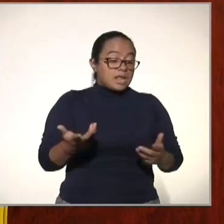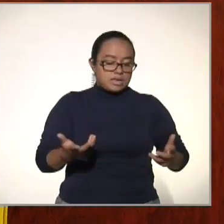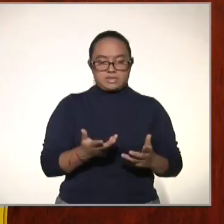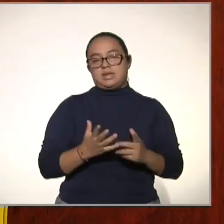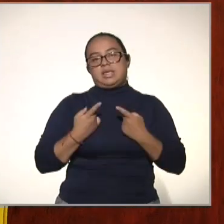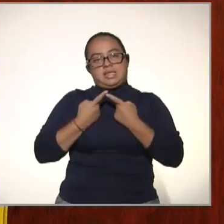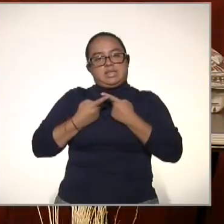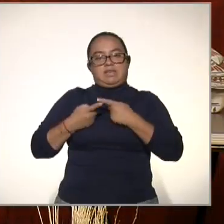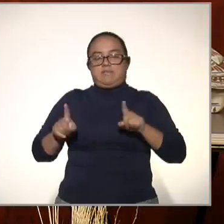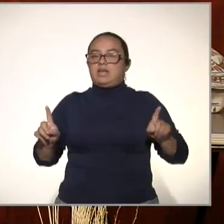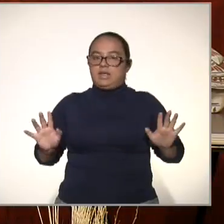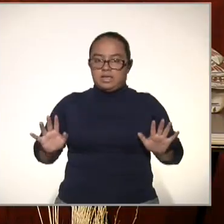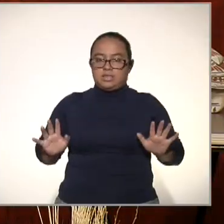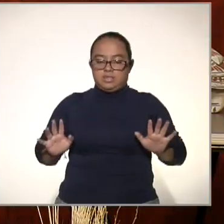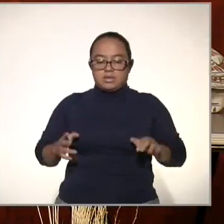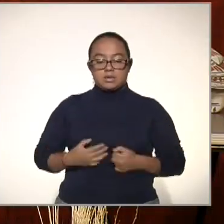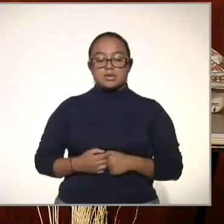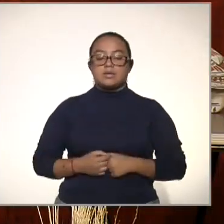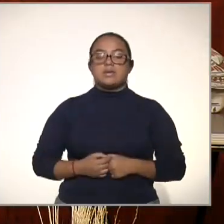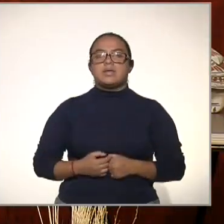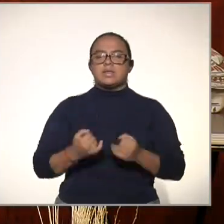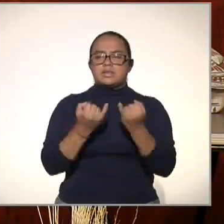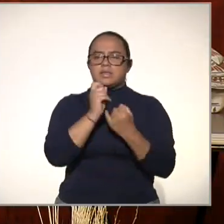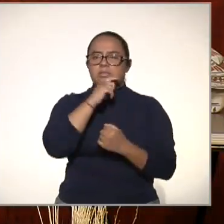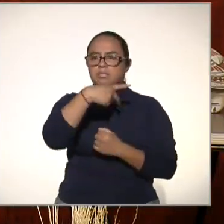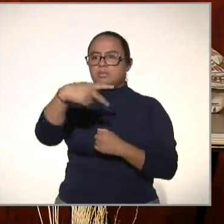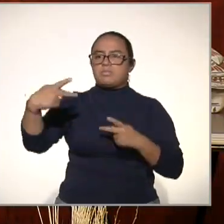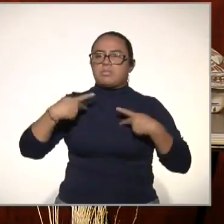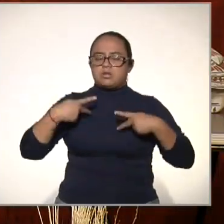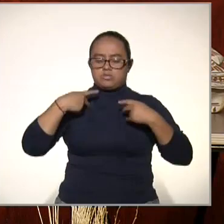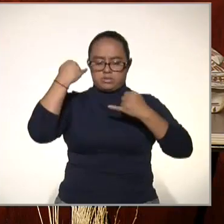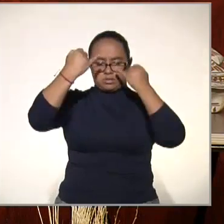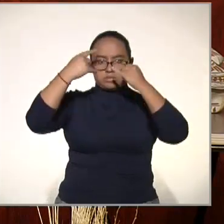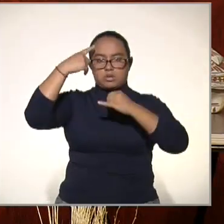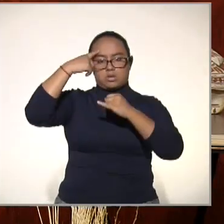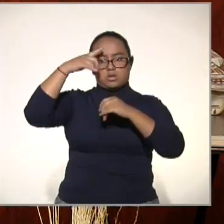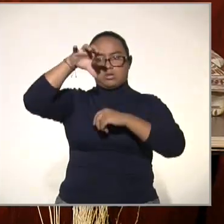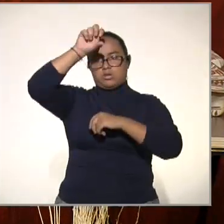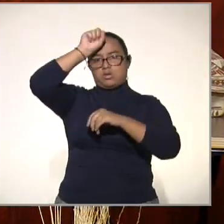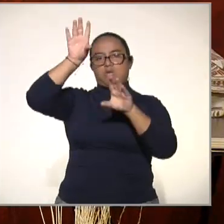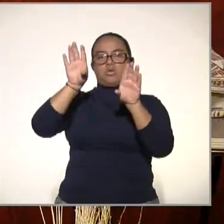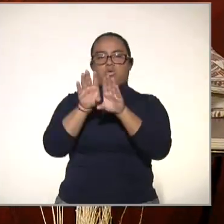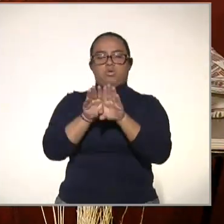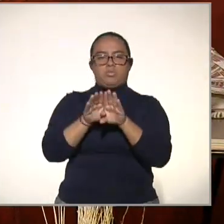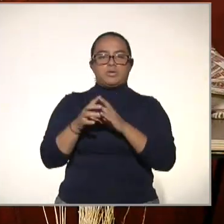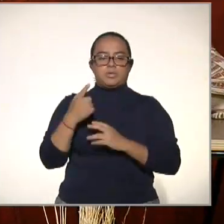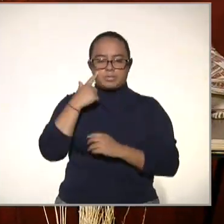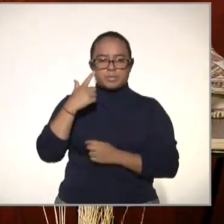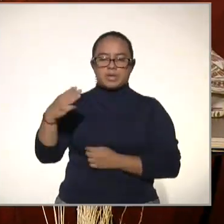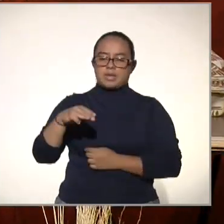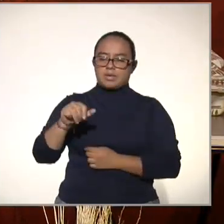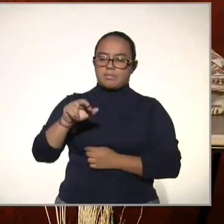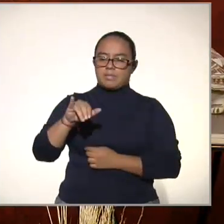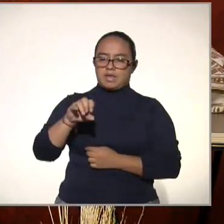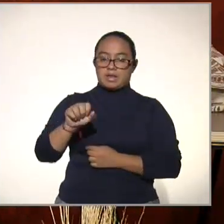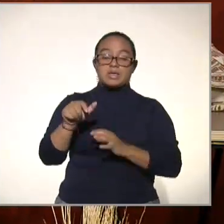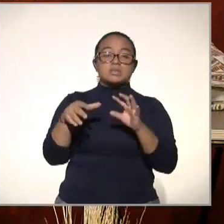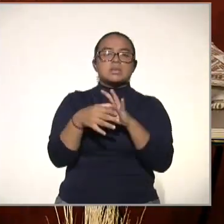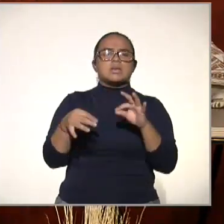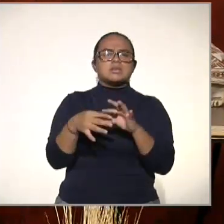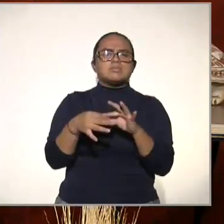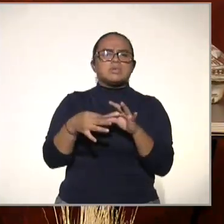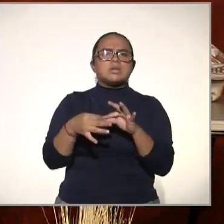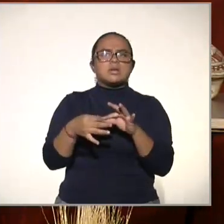Claro, cuestionarnos y por supuesto también de construir creencias con las que crecemos. Vamos a ver este mensaje que nos tiene preparado Marisa Escribano, que justamente nos